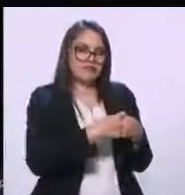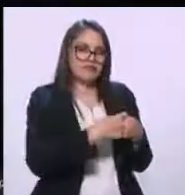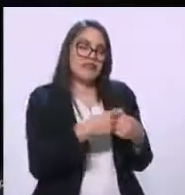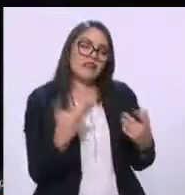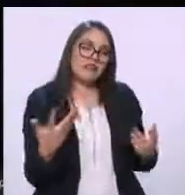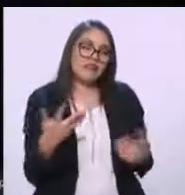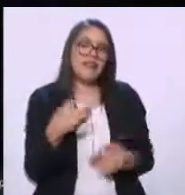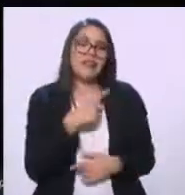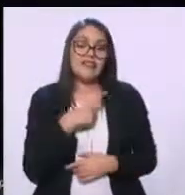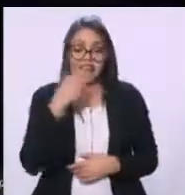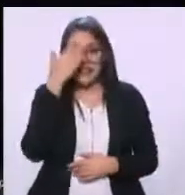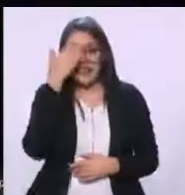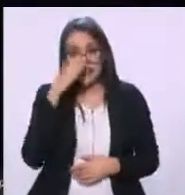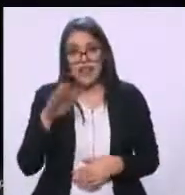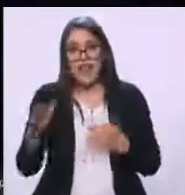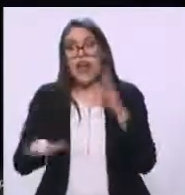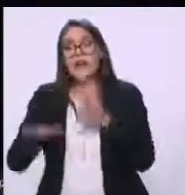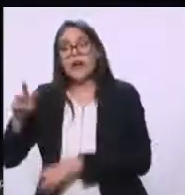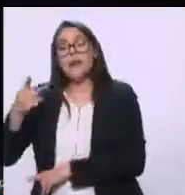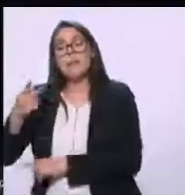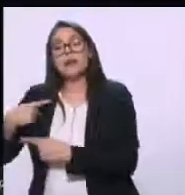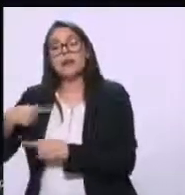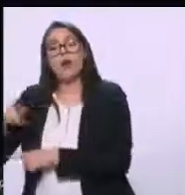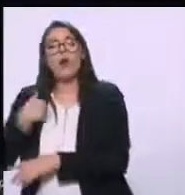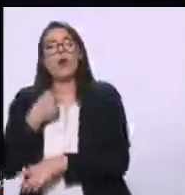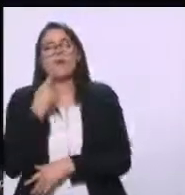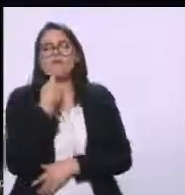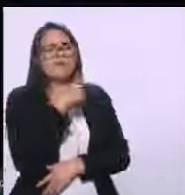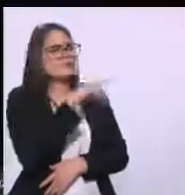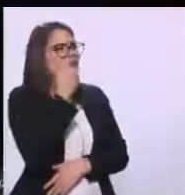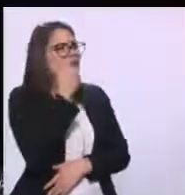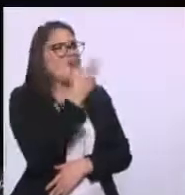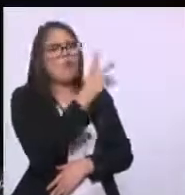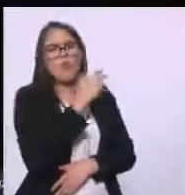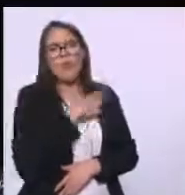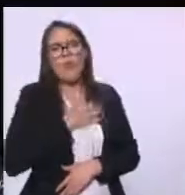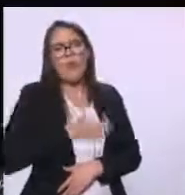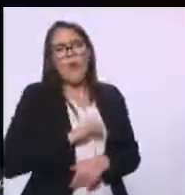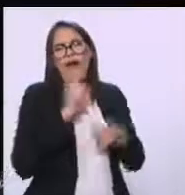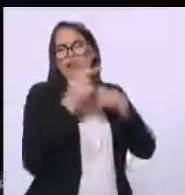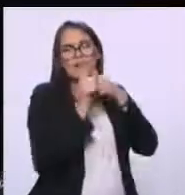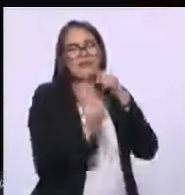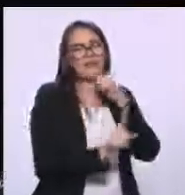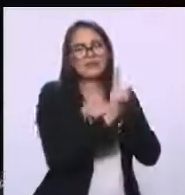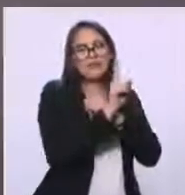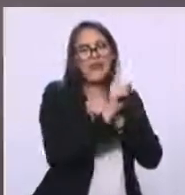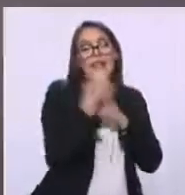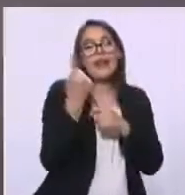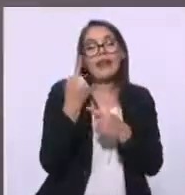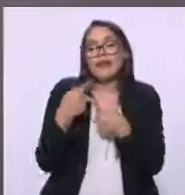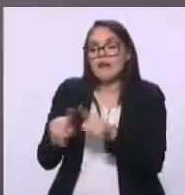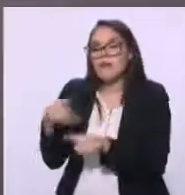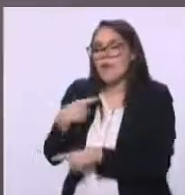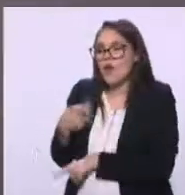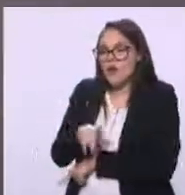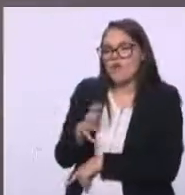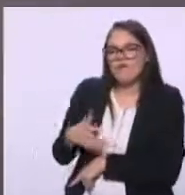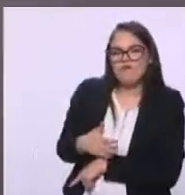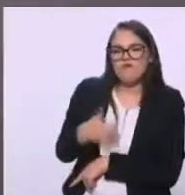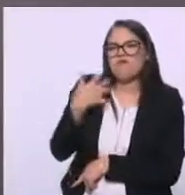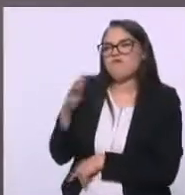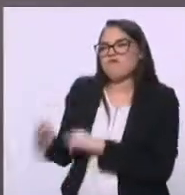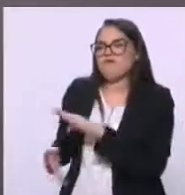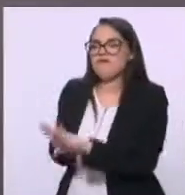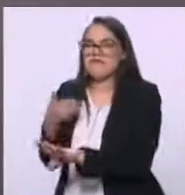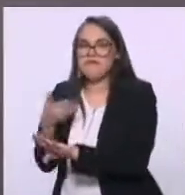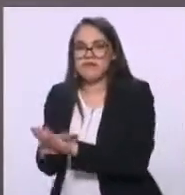filtra información denunciando injusticias, pero en este caso es muy anómalo. Generalmente cuando Anonymous, los verdaderos, atacan bancos o